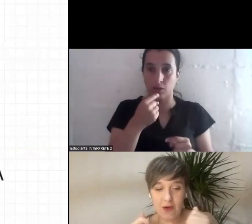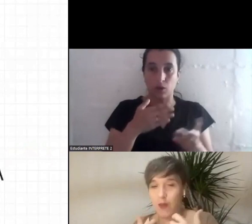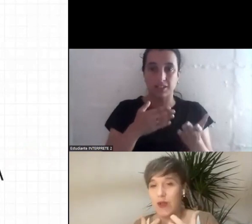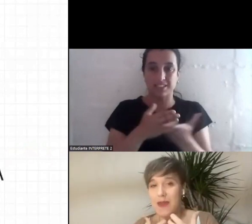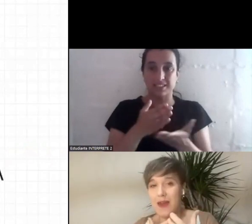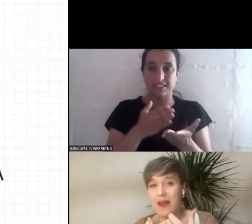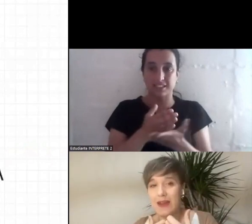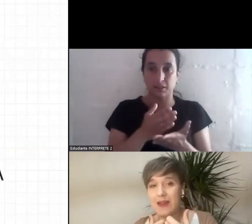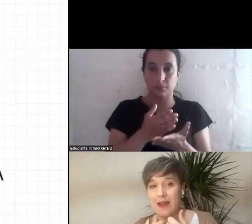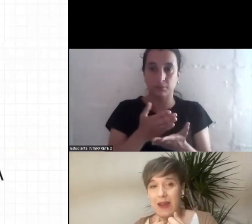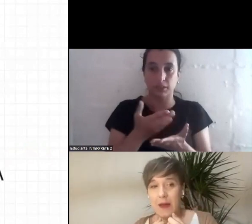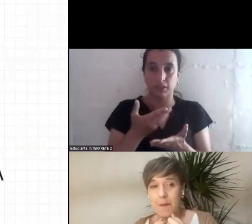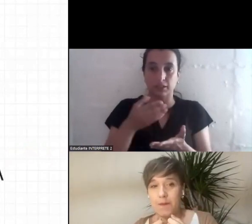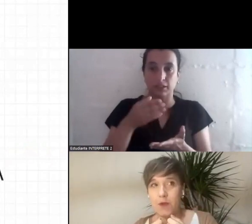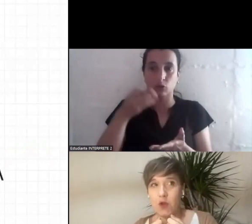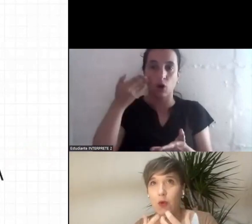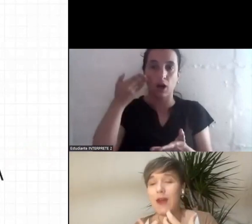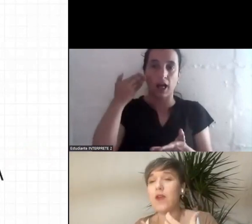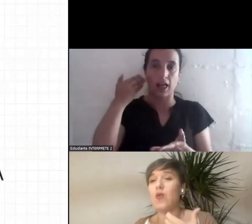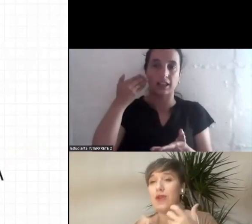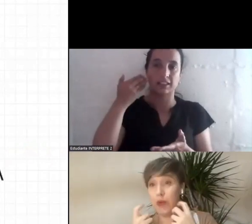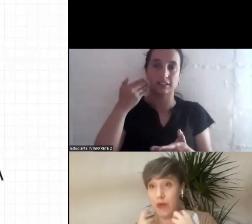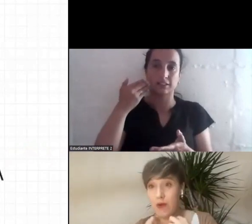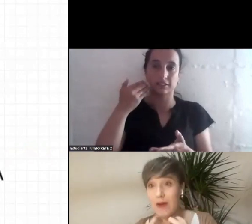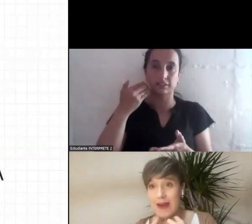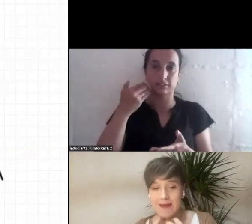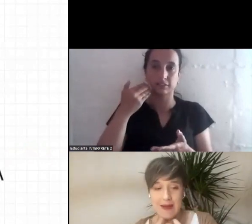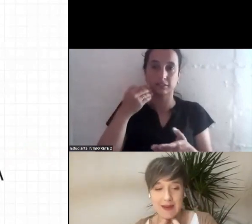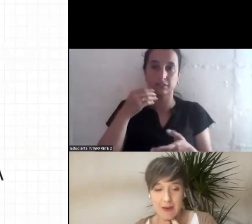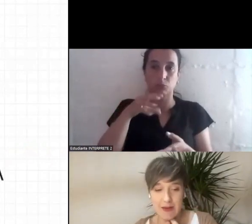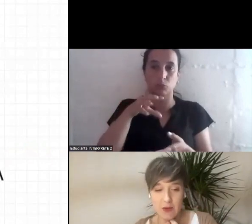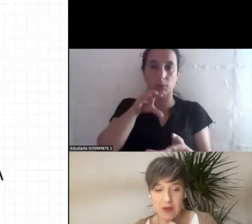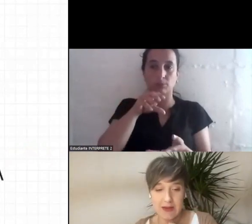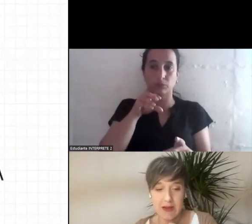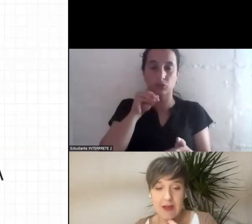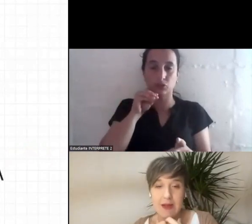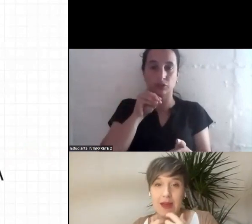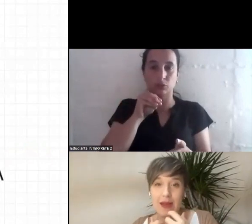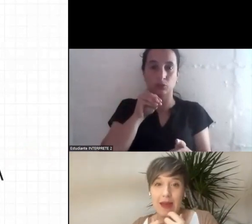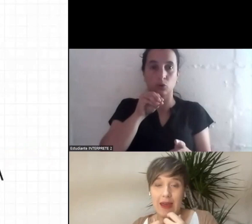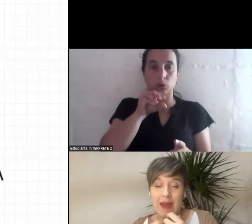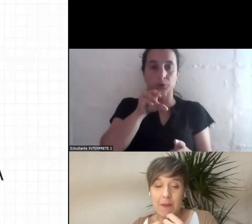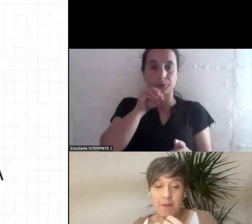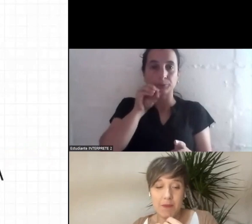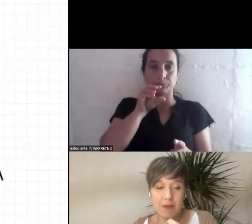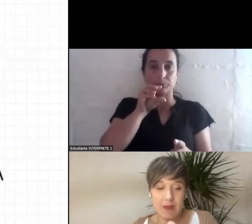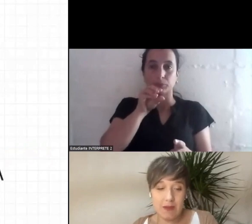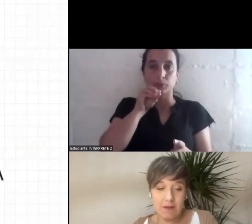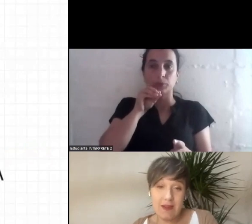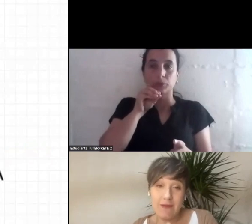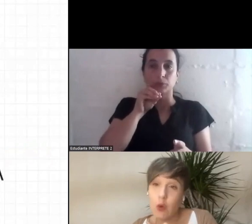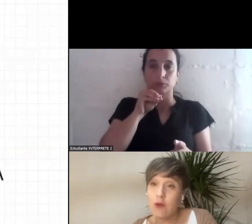esto lo que puede hacer es suponer una obstrucción en las vías respiratorias.